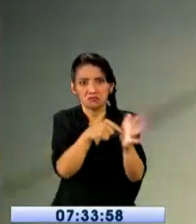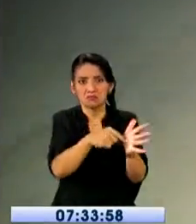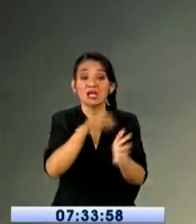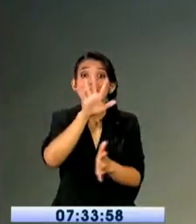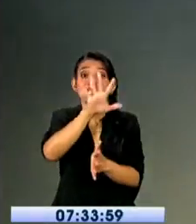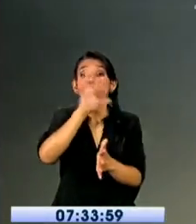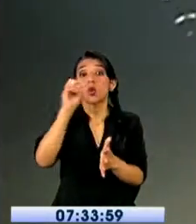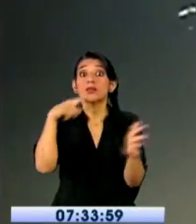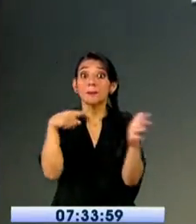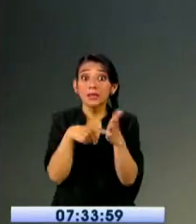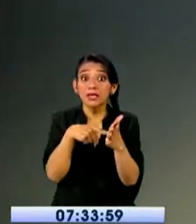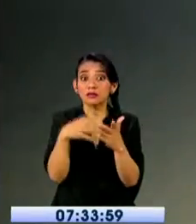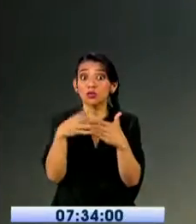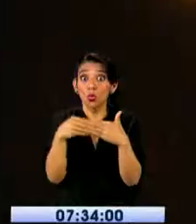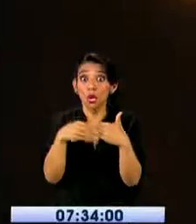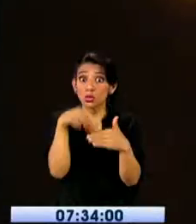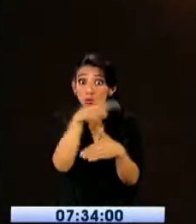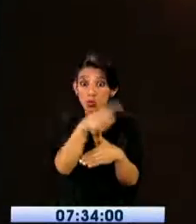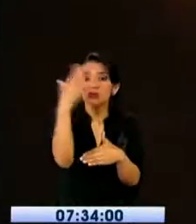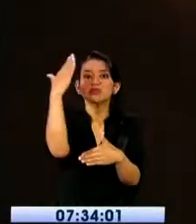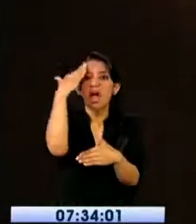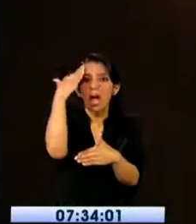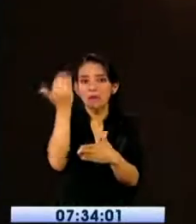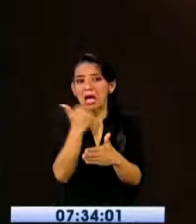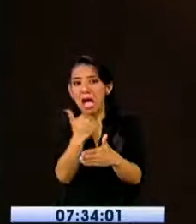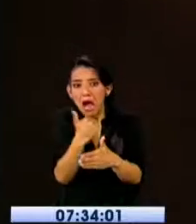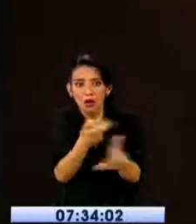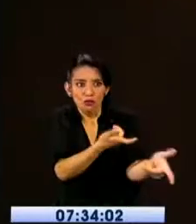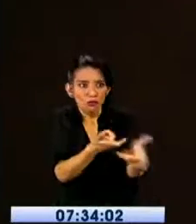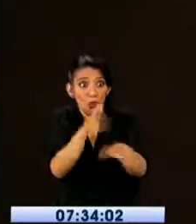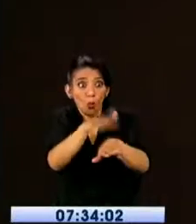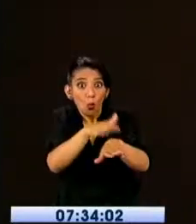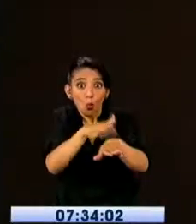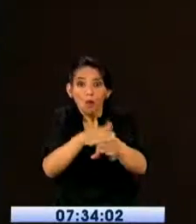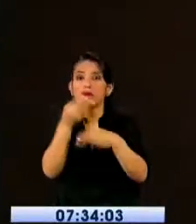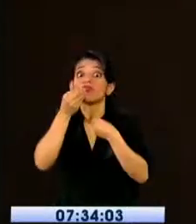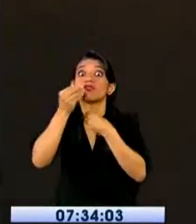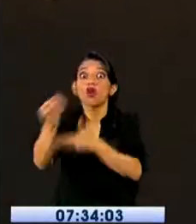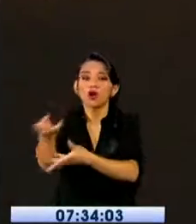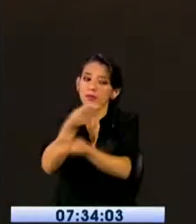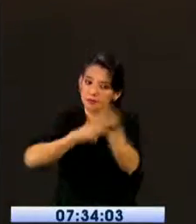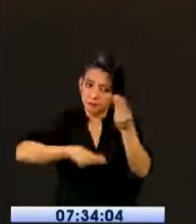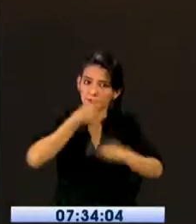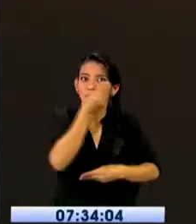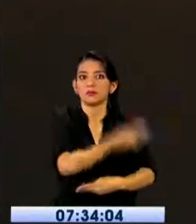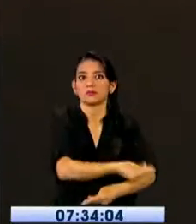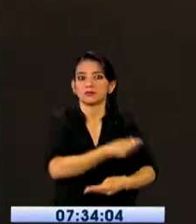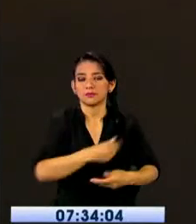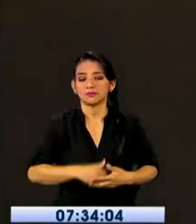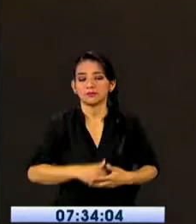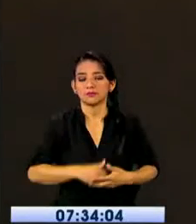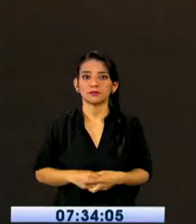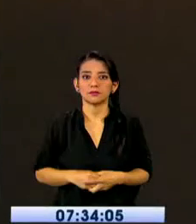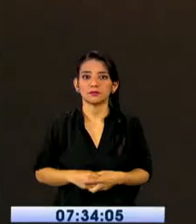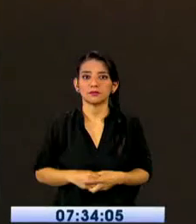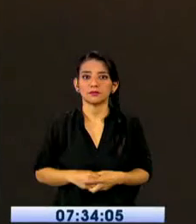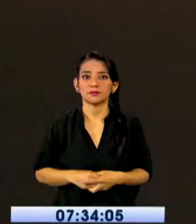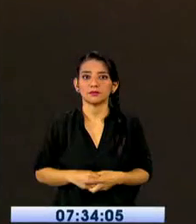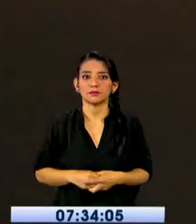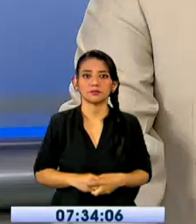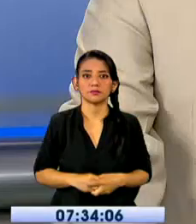hasta $50,000 para quien dé información certera de los responsables de los incendios. En Quito, informó Andrea